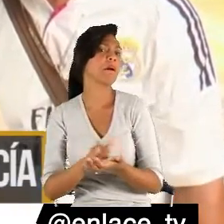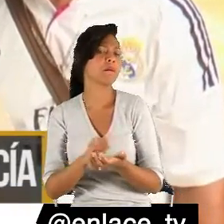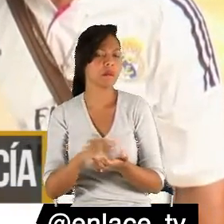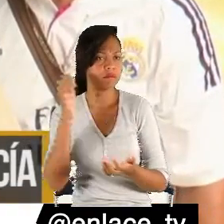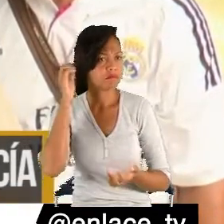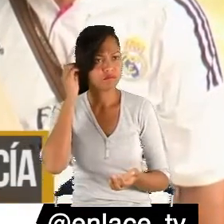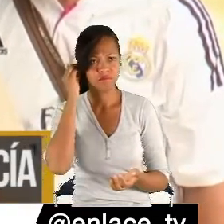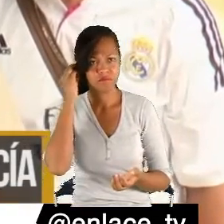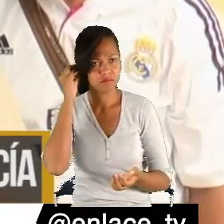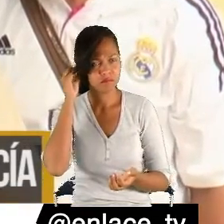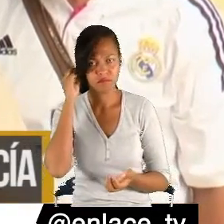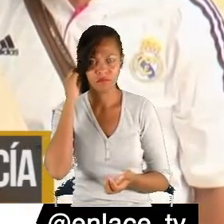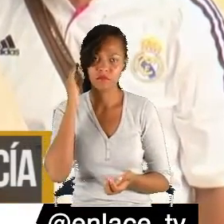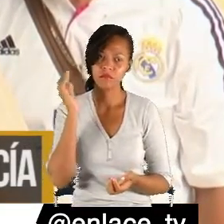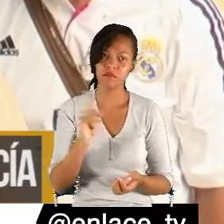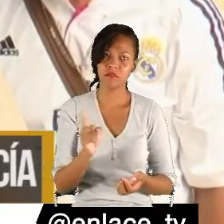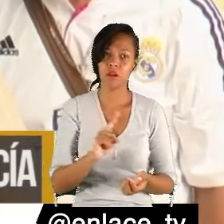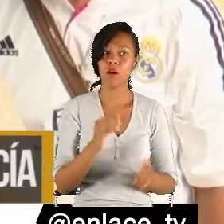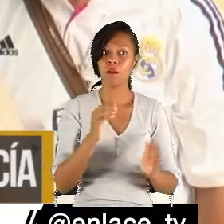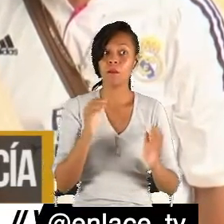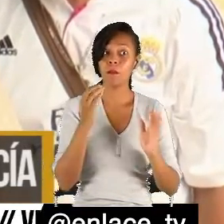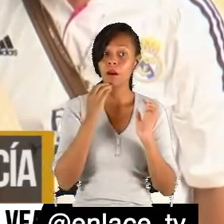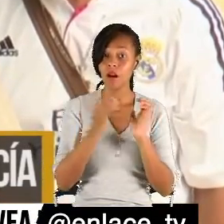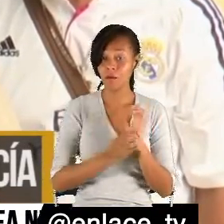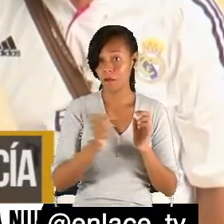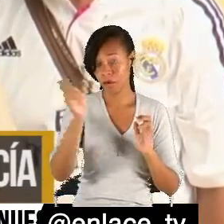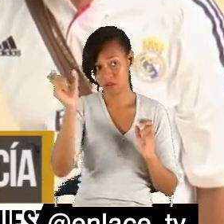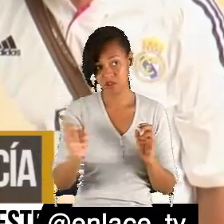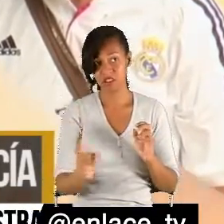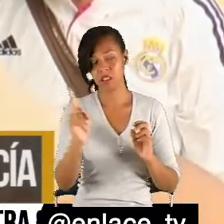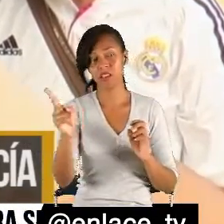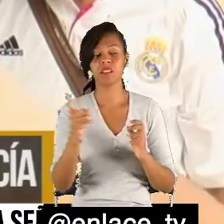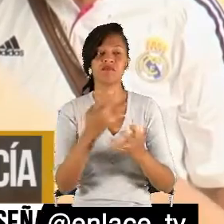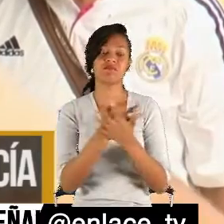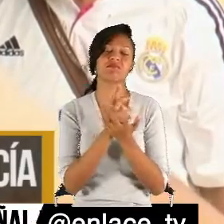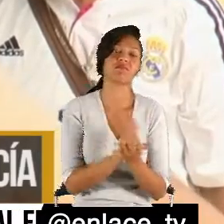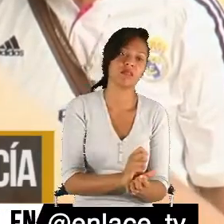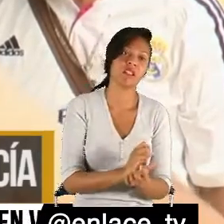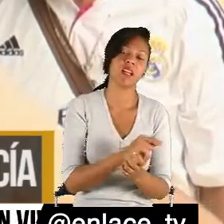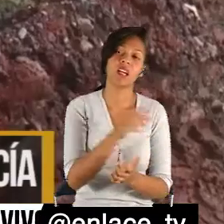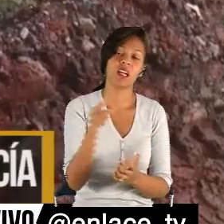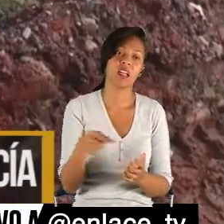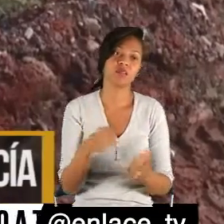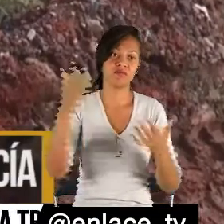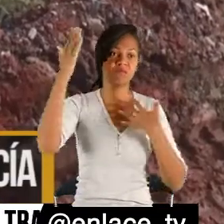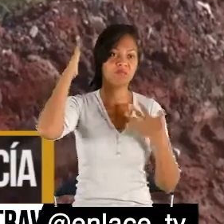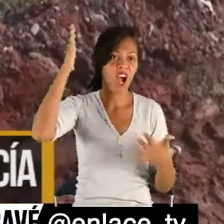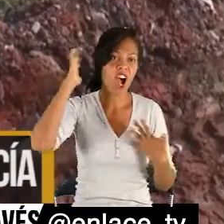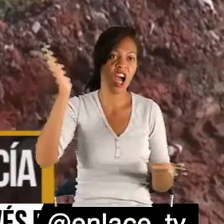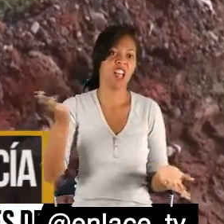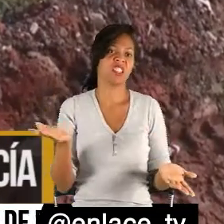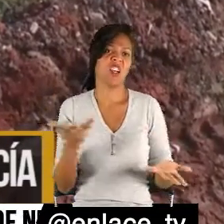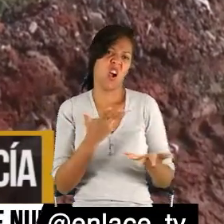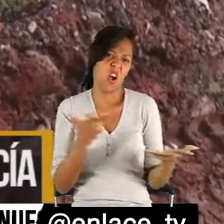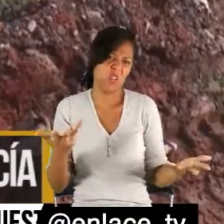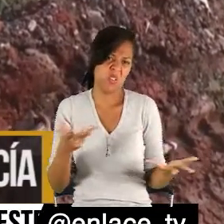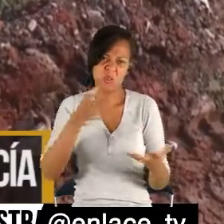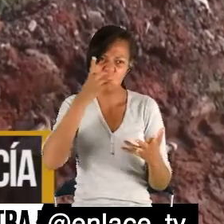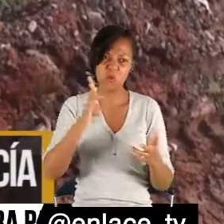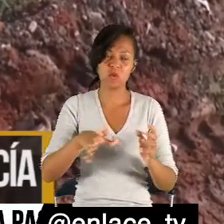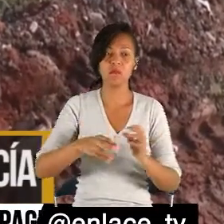todo lo que los presos donde se baña donde hacen sus necesidades está saliendo aquí a la carretera y eso no está